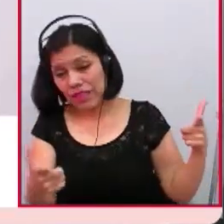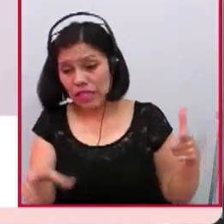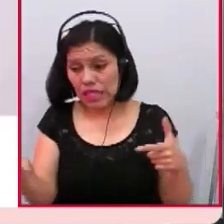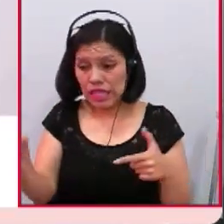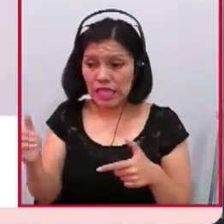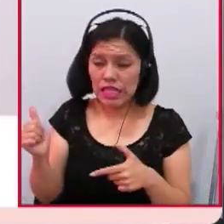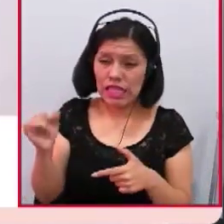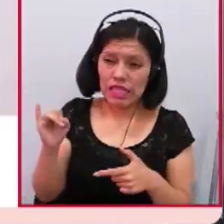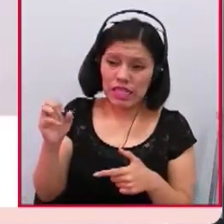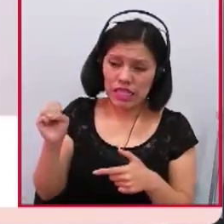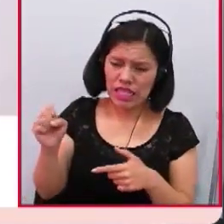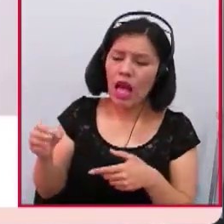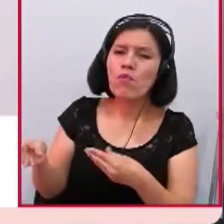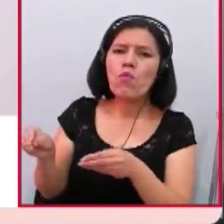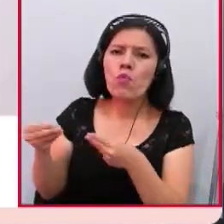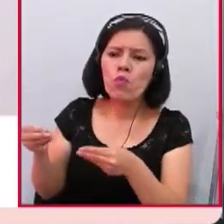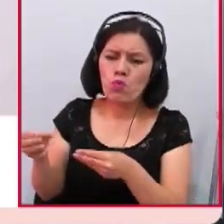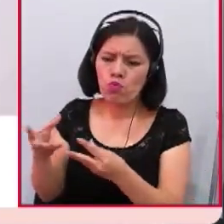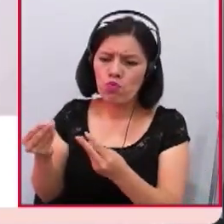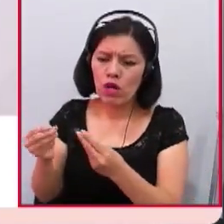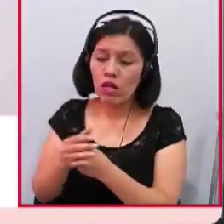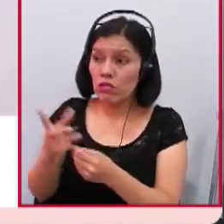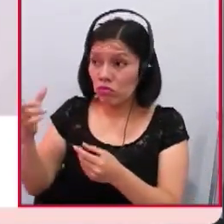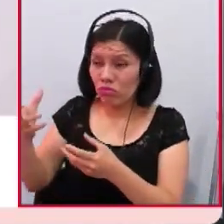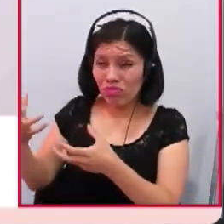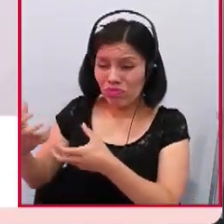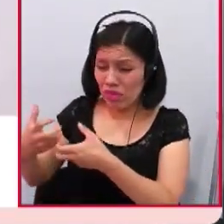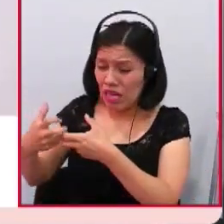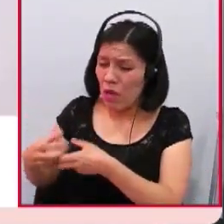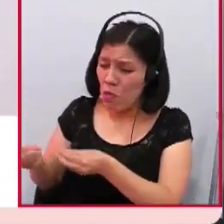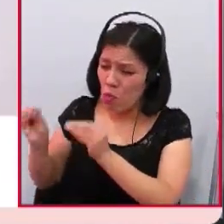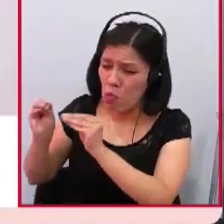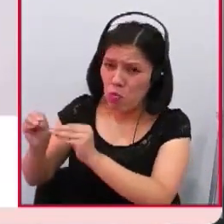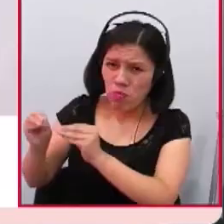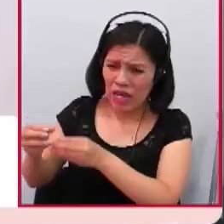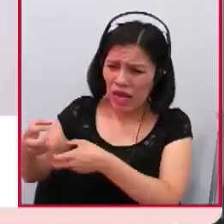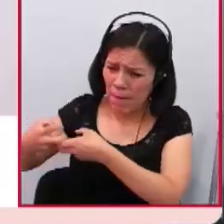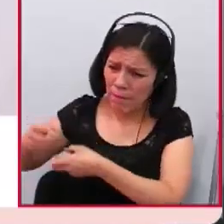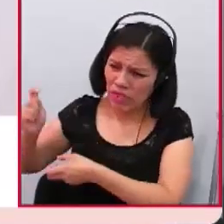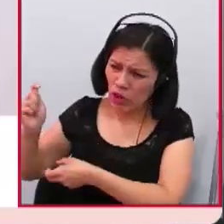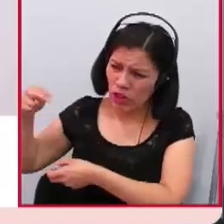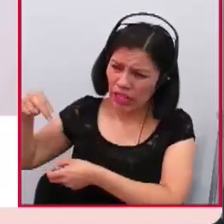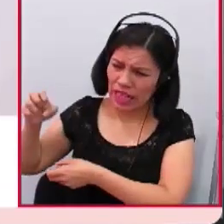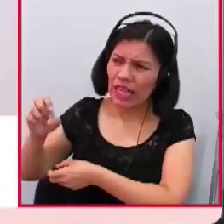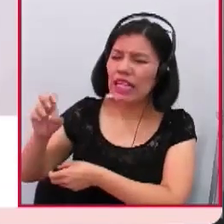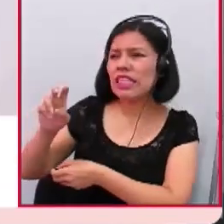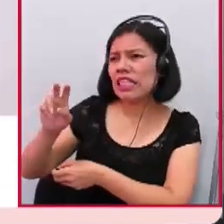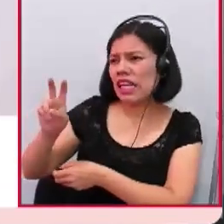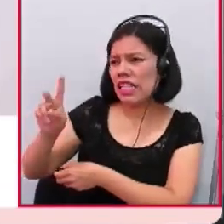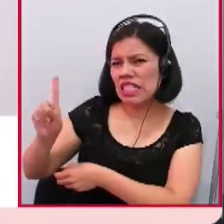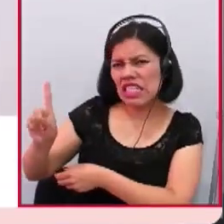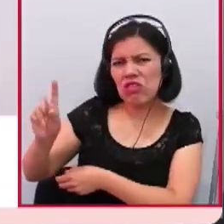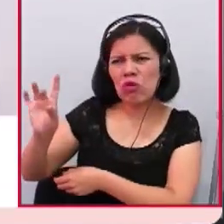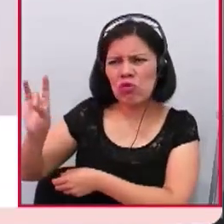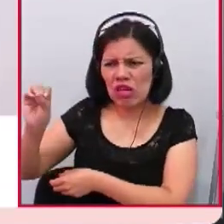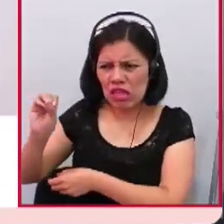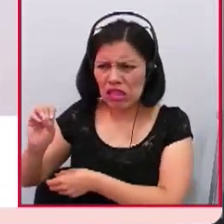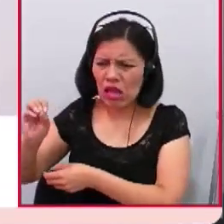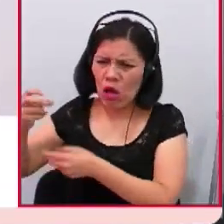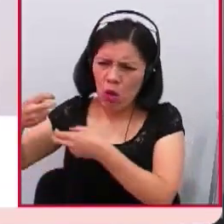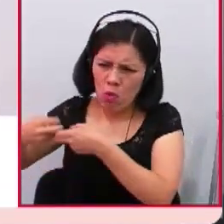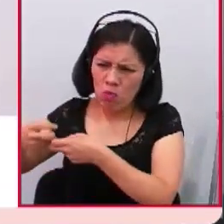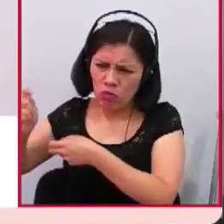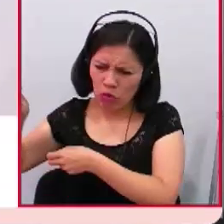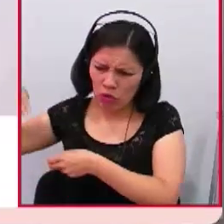flexible, en el cual tú le bajas la carga a 100 toneladas, te funde, le subes a 180 toneladas, te funde como si nada, aplicas